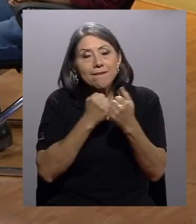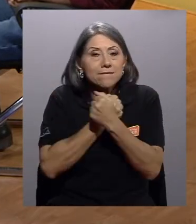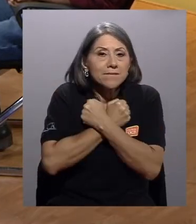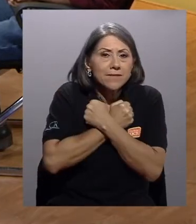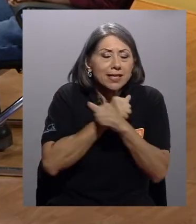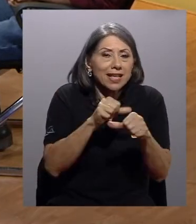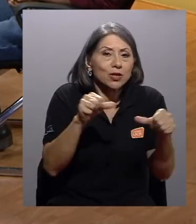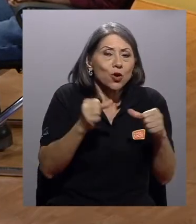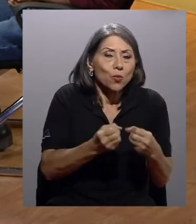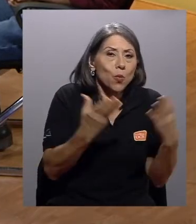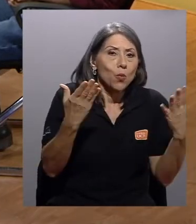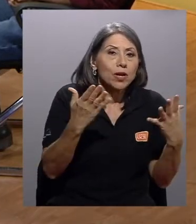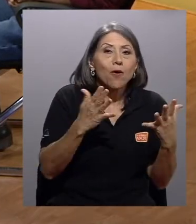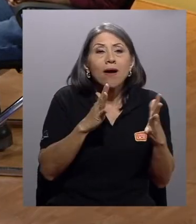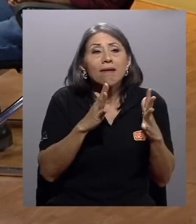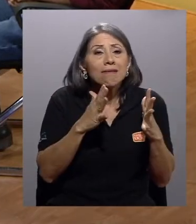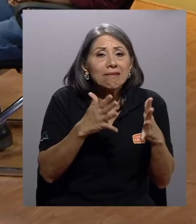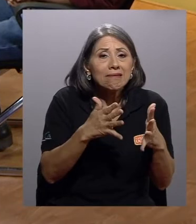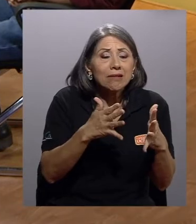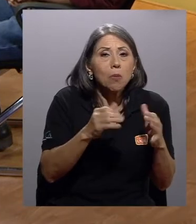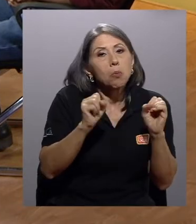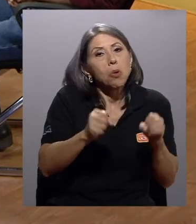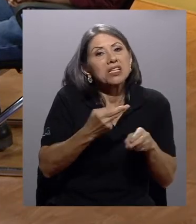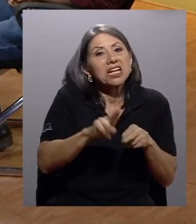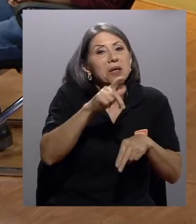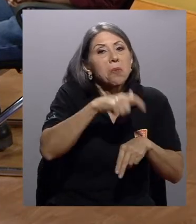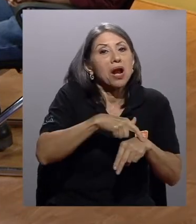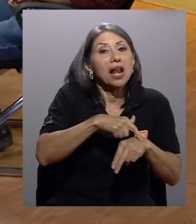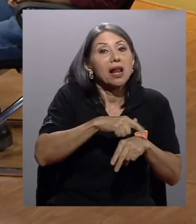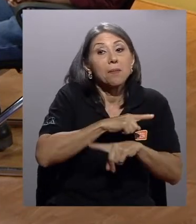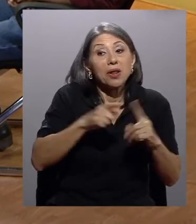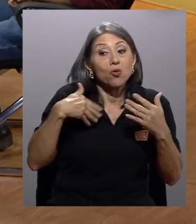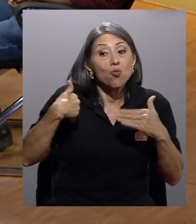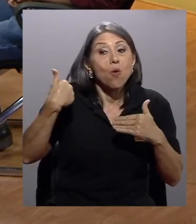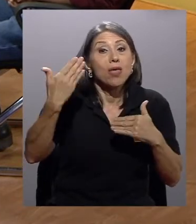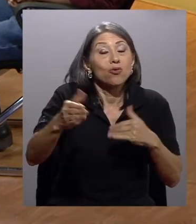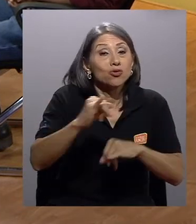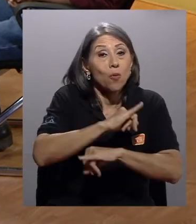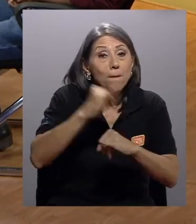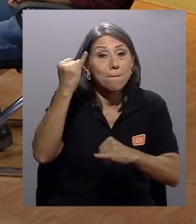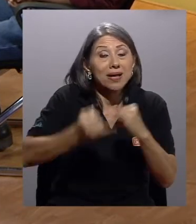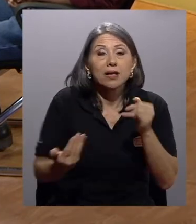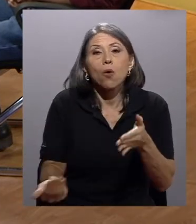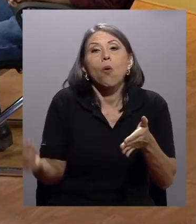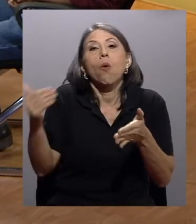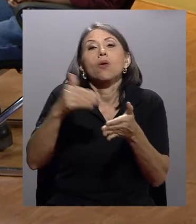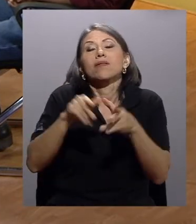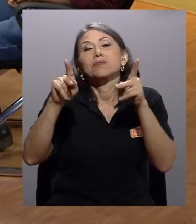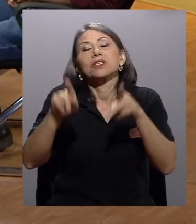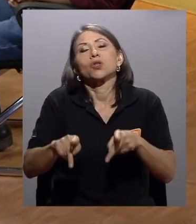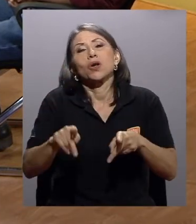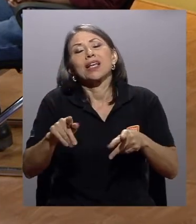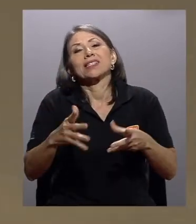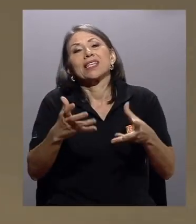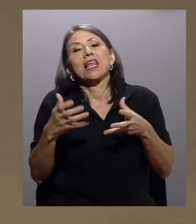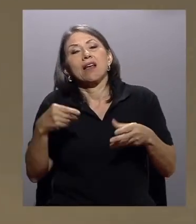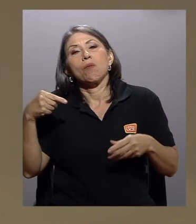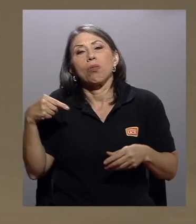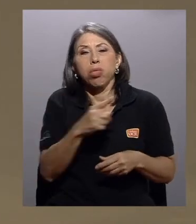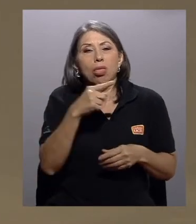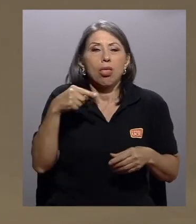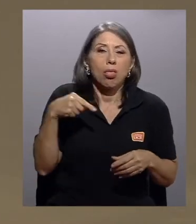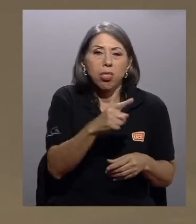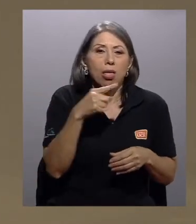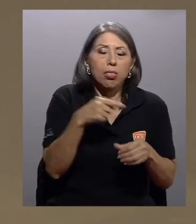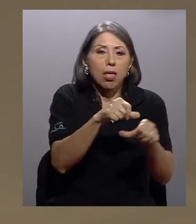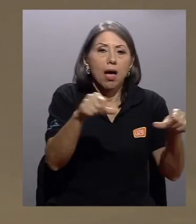En el momento que esto pase, podría volver a venir una oleada de ataques que podrían volcar la opinión pública en contra.